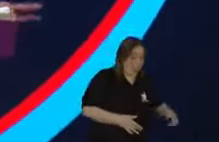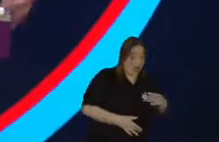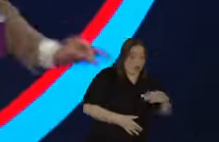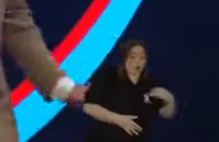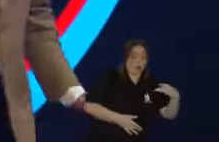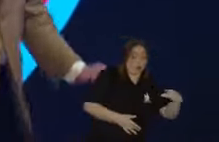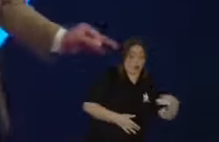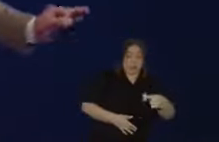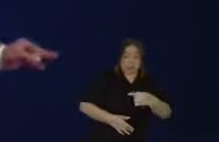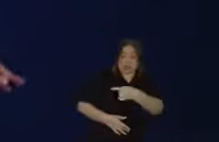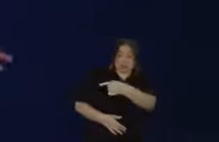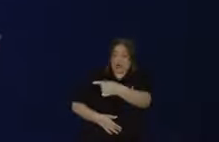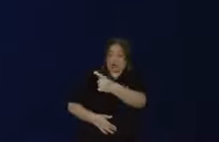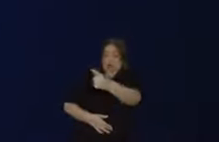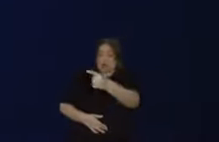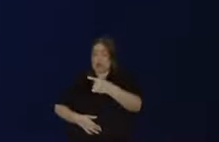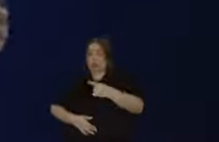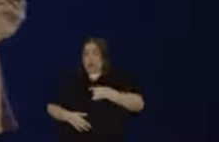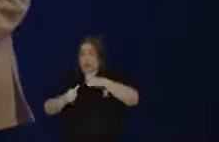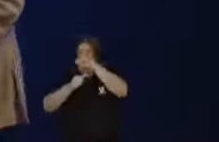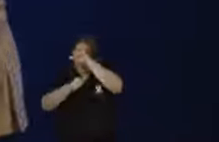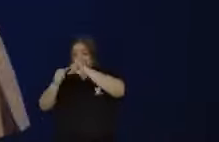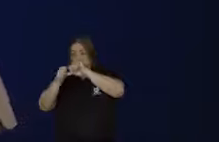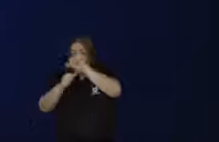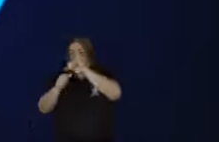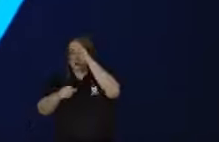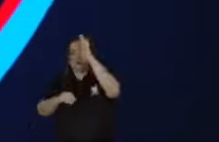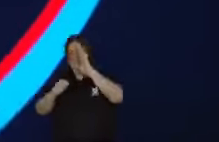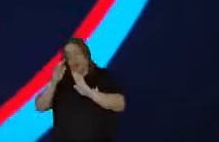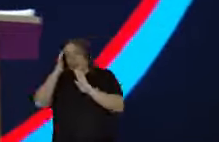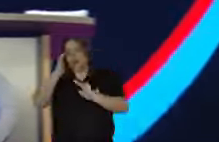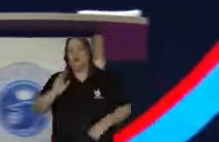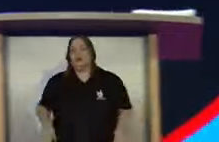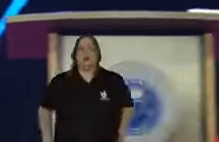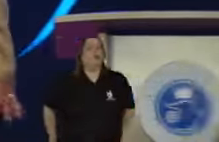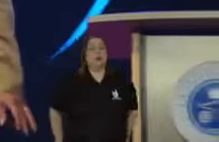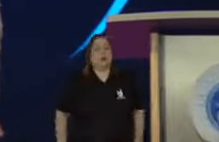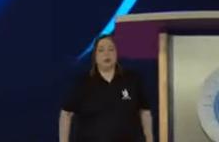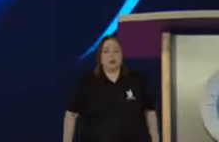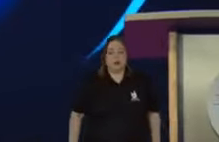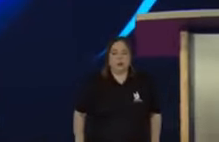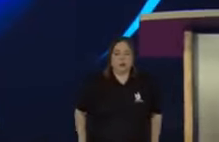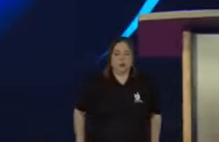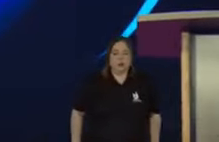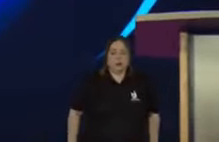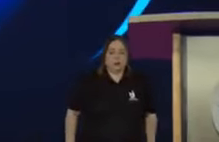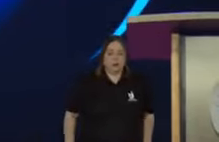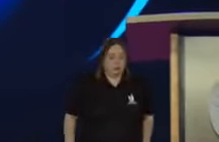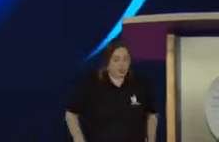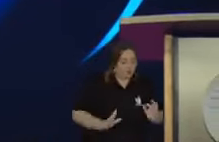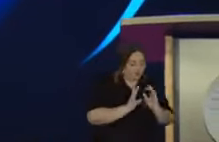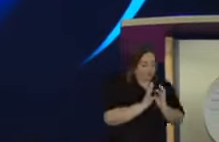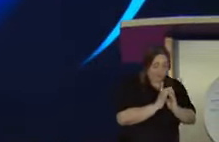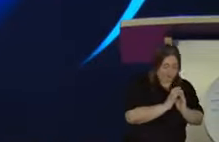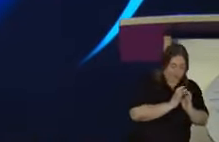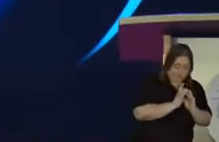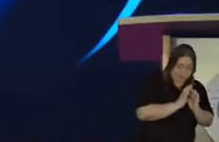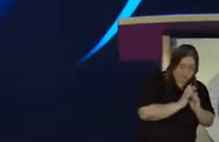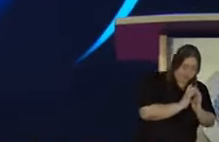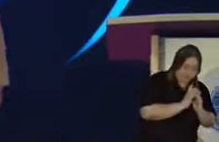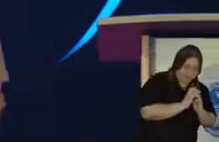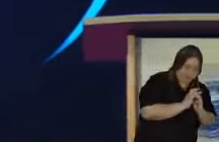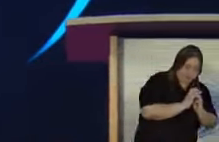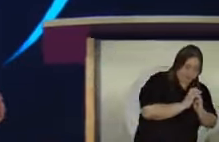va a usar todo lo que pueda, todo lo que venga a su mano del reino de las tinieblas para lograr ese